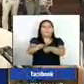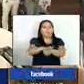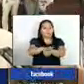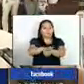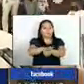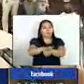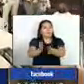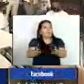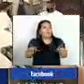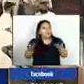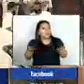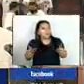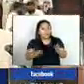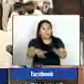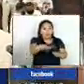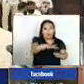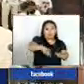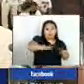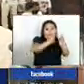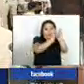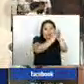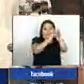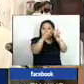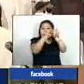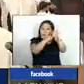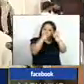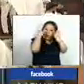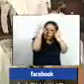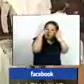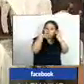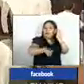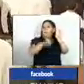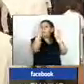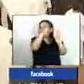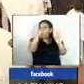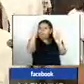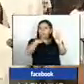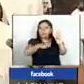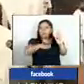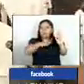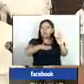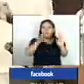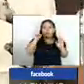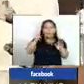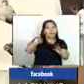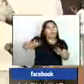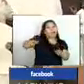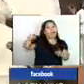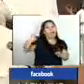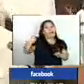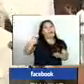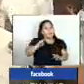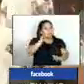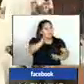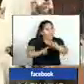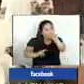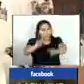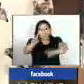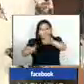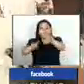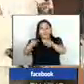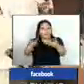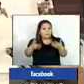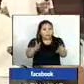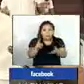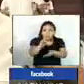Vamos a ser la biblioteca más importante del país, una biblioteca que tenemos un año de venirla consultando con los sectores y,